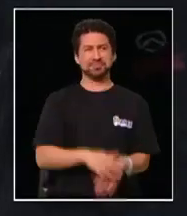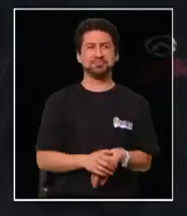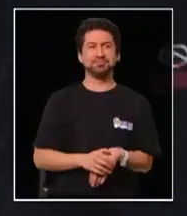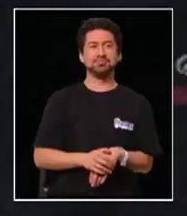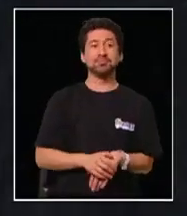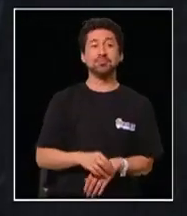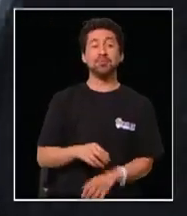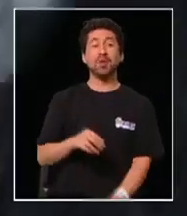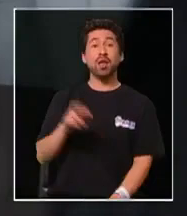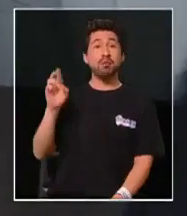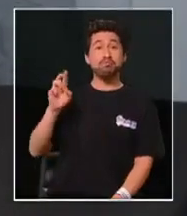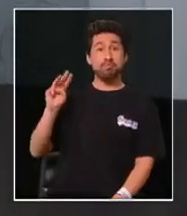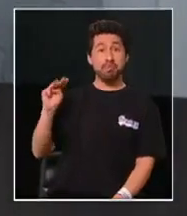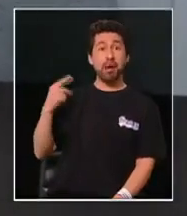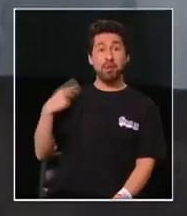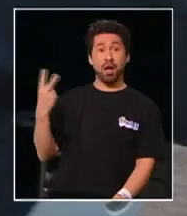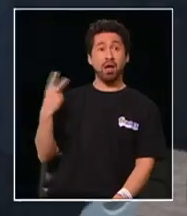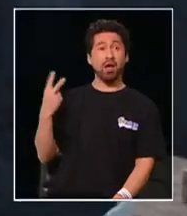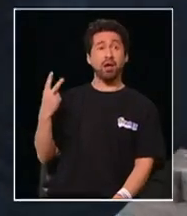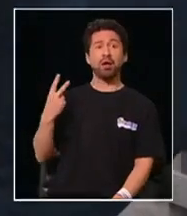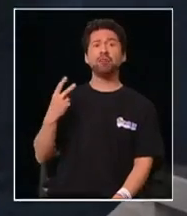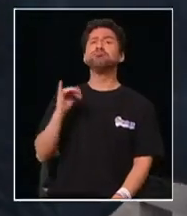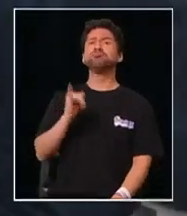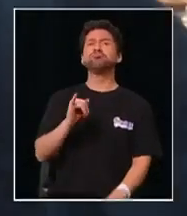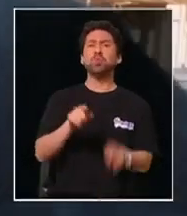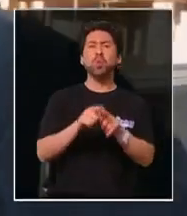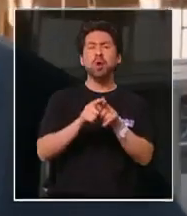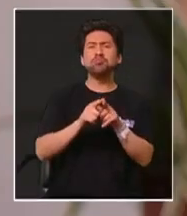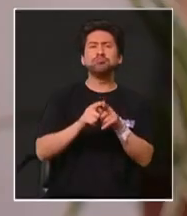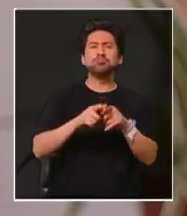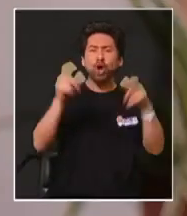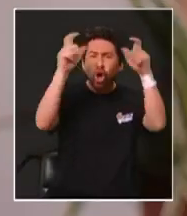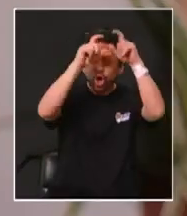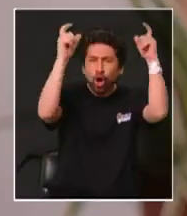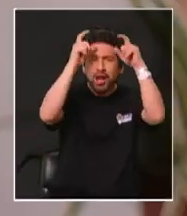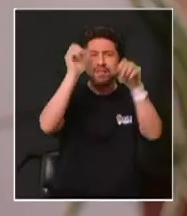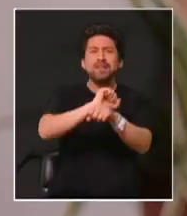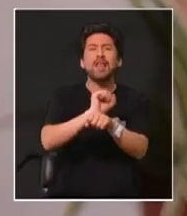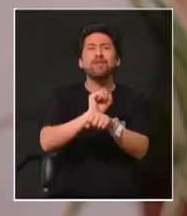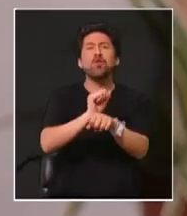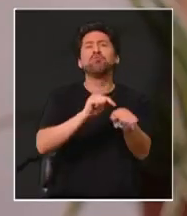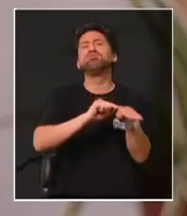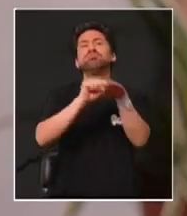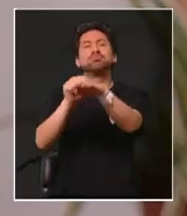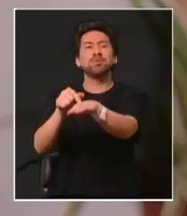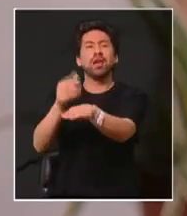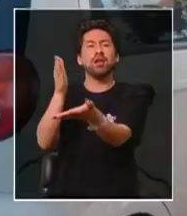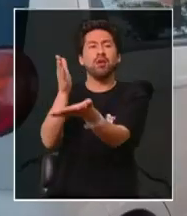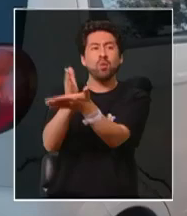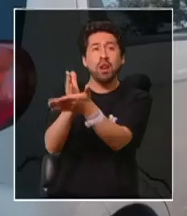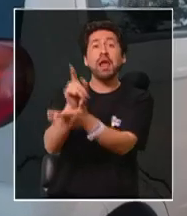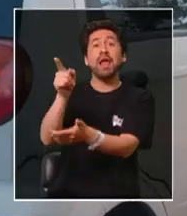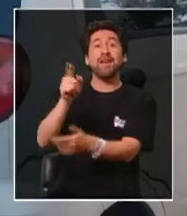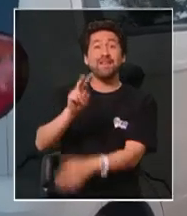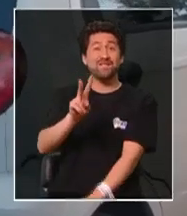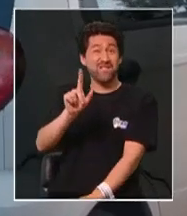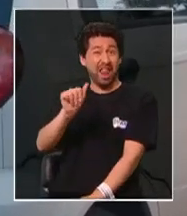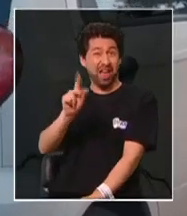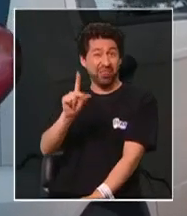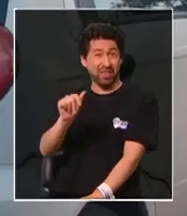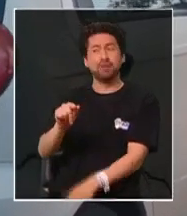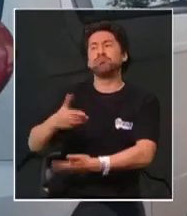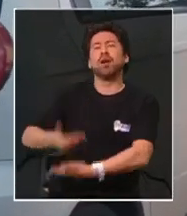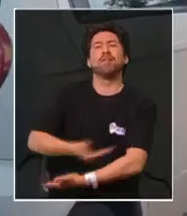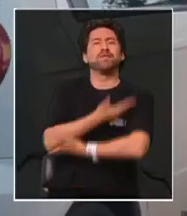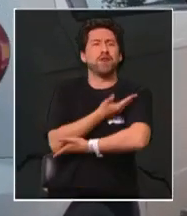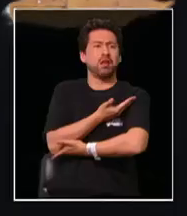Nuestros papás nos pagaban un colectivo que nos llevaba al colegio. Y ahí Vladimir me llevaba en brazos. Nos dejamos de ver